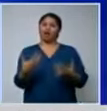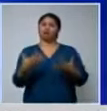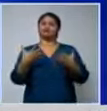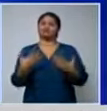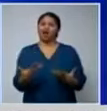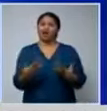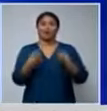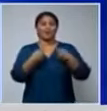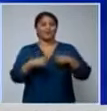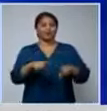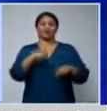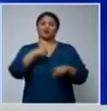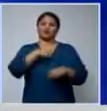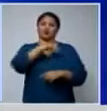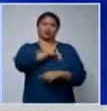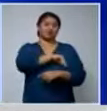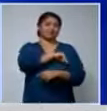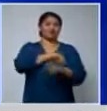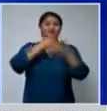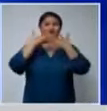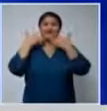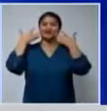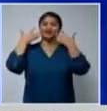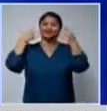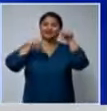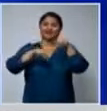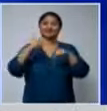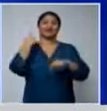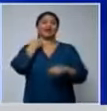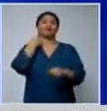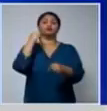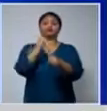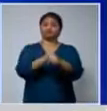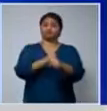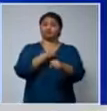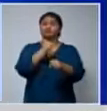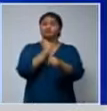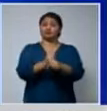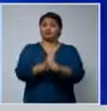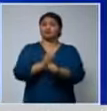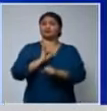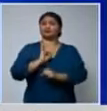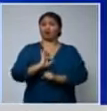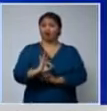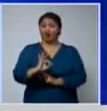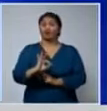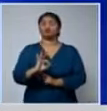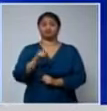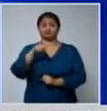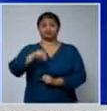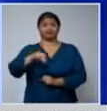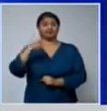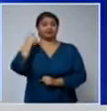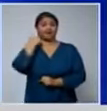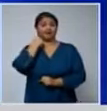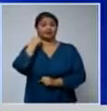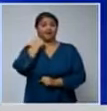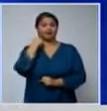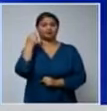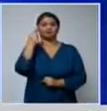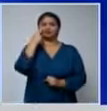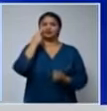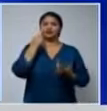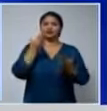satisfecho de este año de trabajo, y realmente creo que por lo menos el reconocimiento que ha hecho